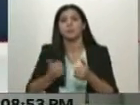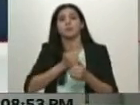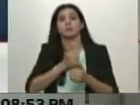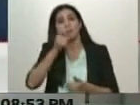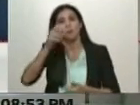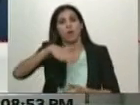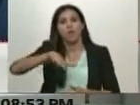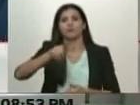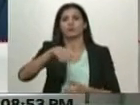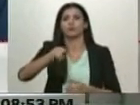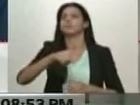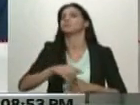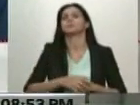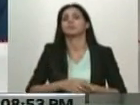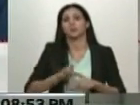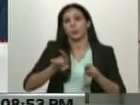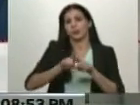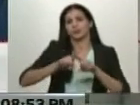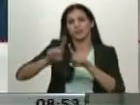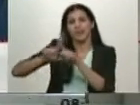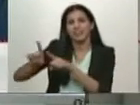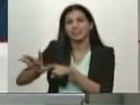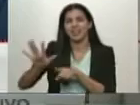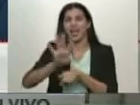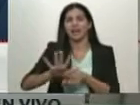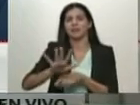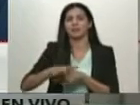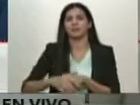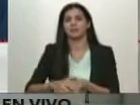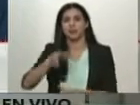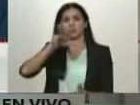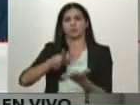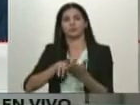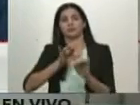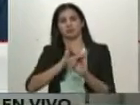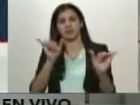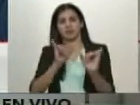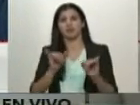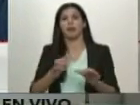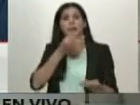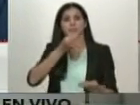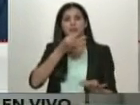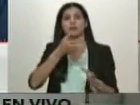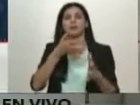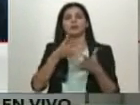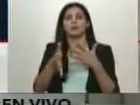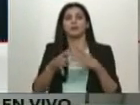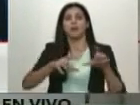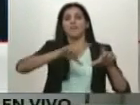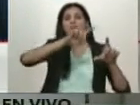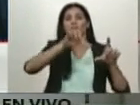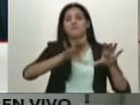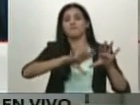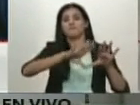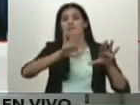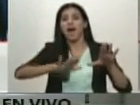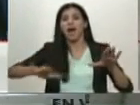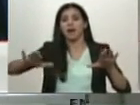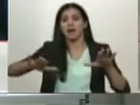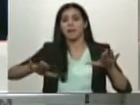Igualmente, bueno, en distintos sectores ya he aprobado y vamos a explicarlo, la creación de la faja pesquera y